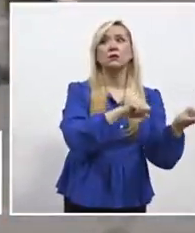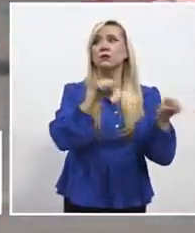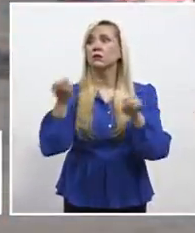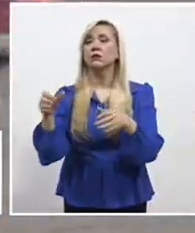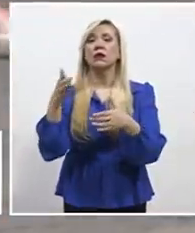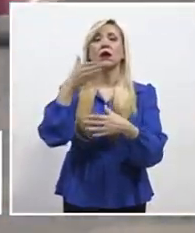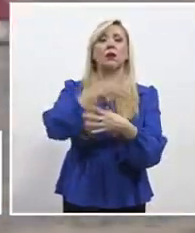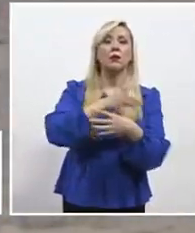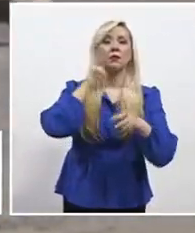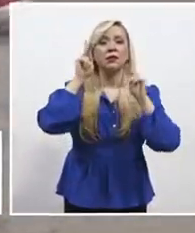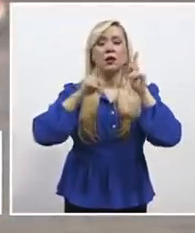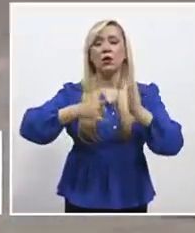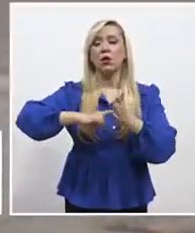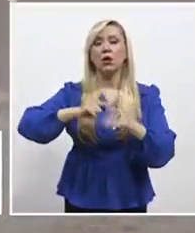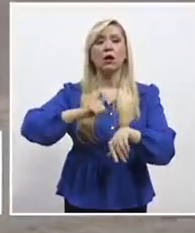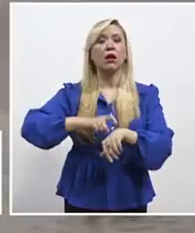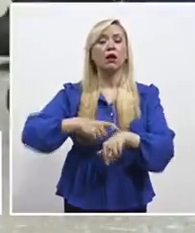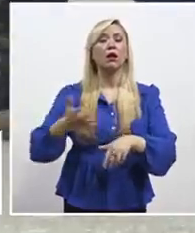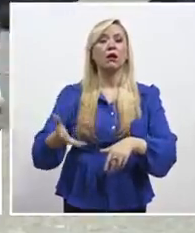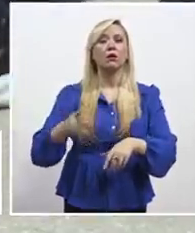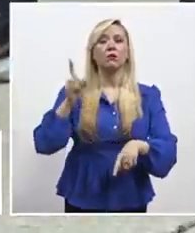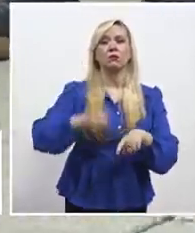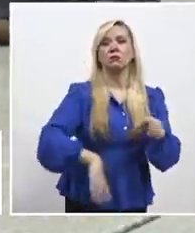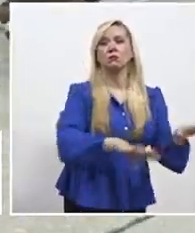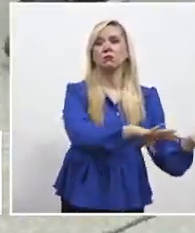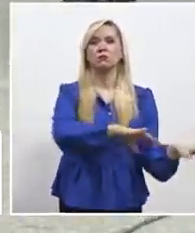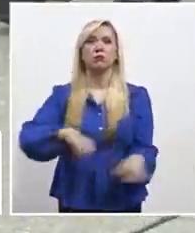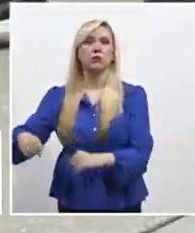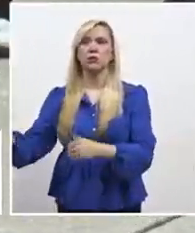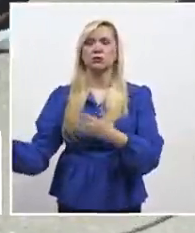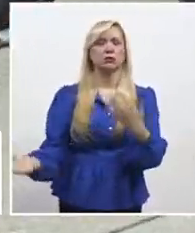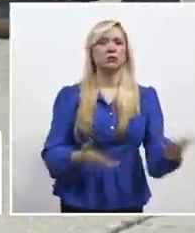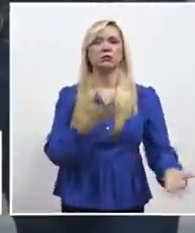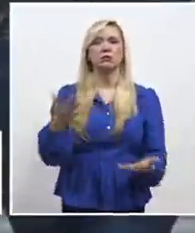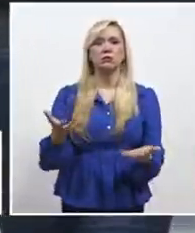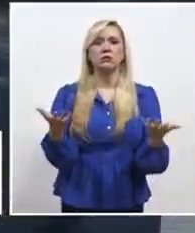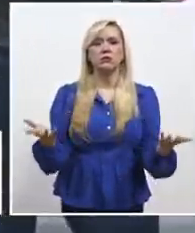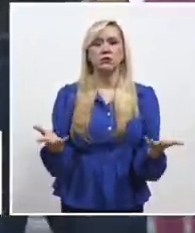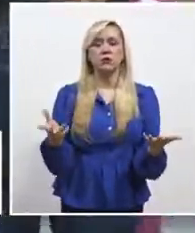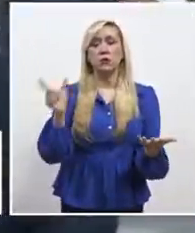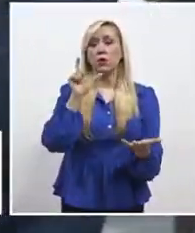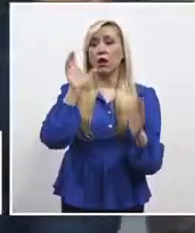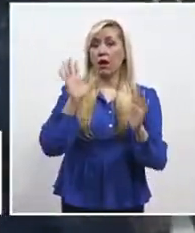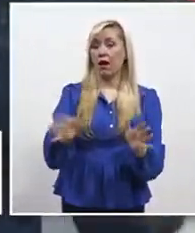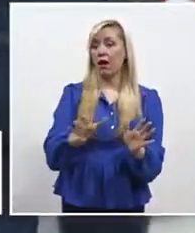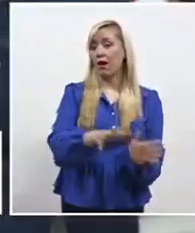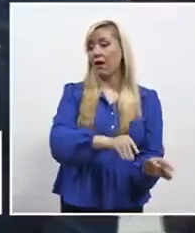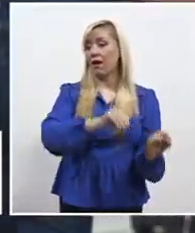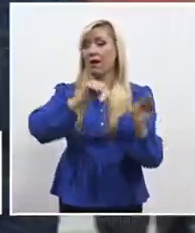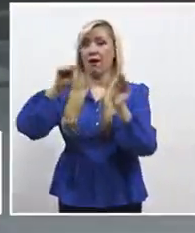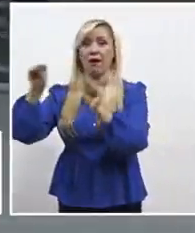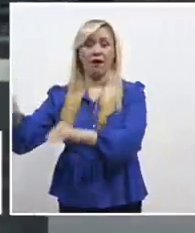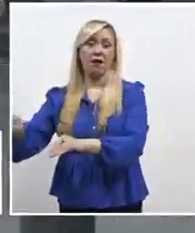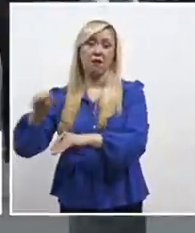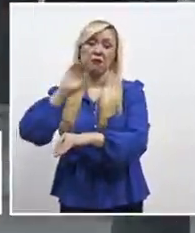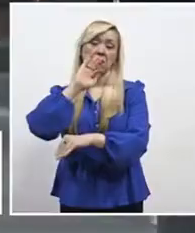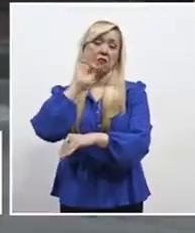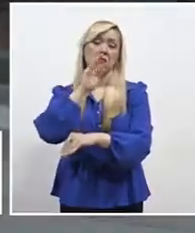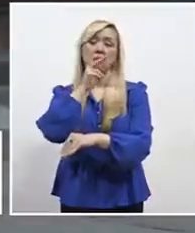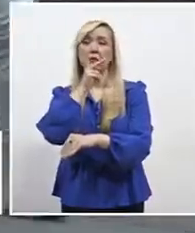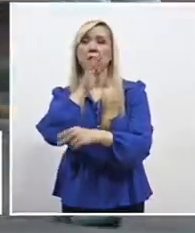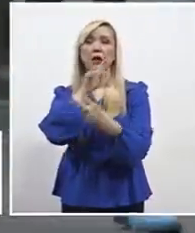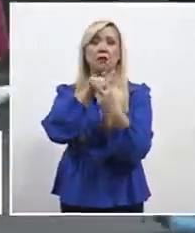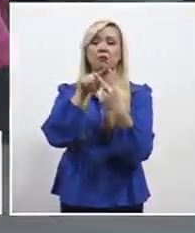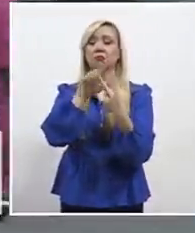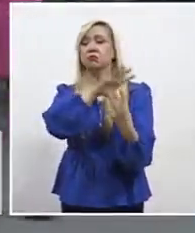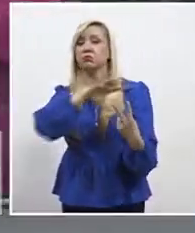padres es separado por uno de ellos del otro, aun cuando este hecho no pueda calificarse como desaparición forzada cometida por